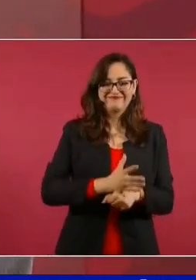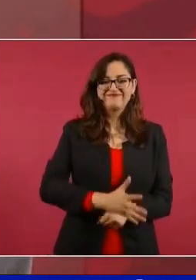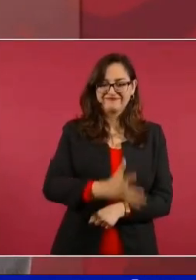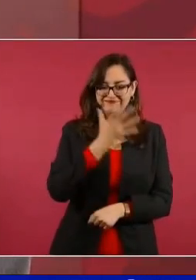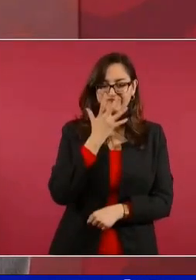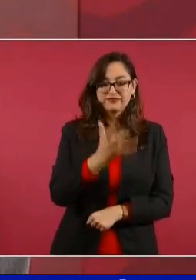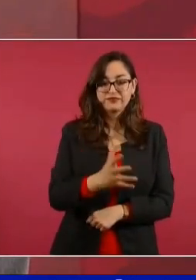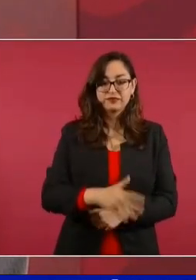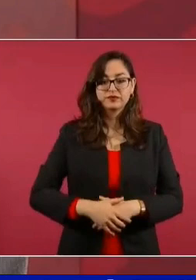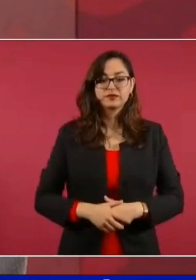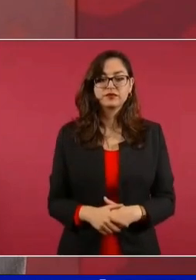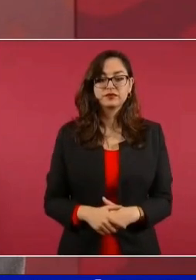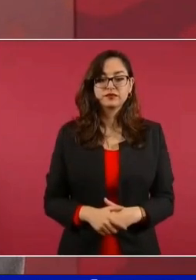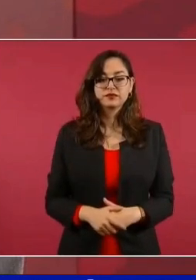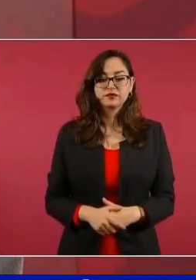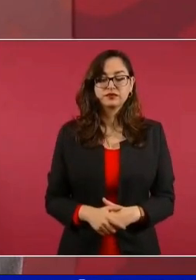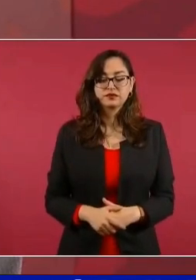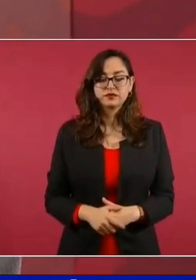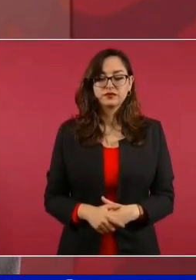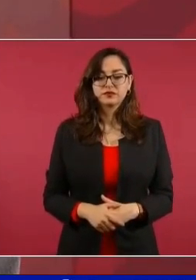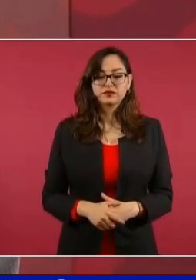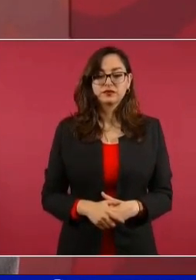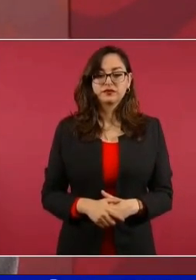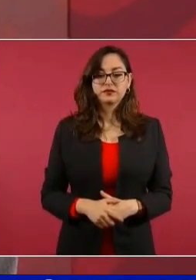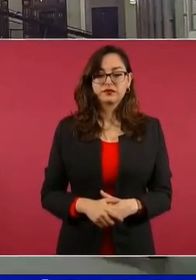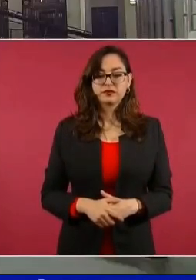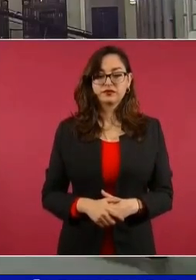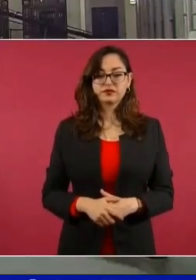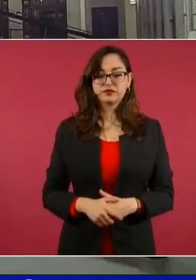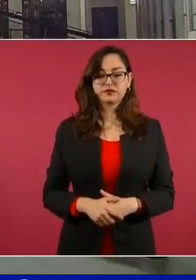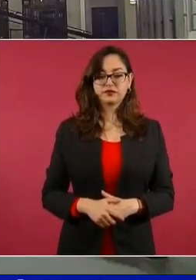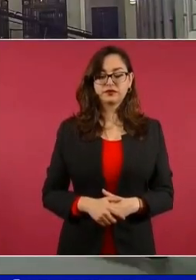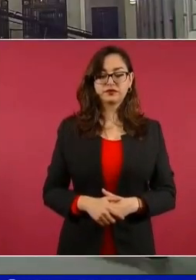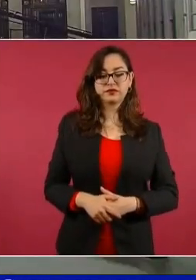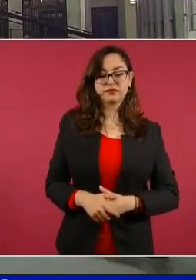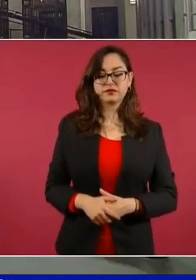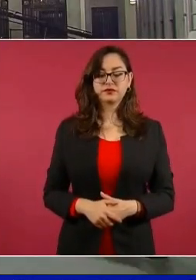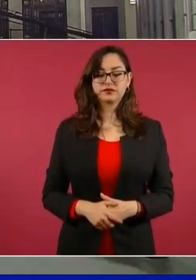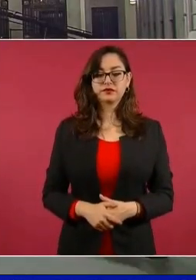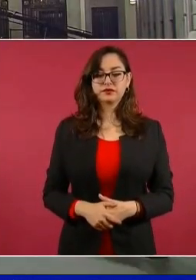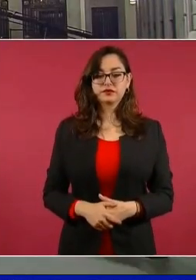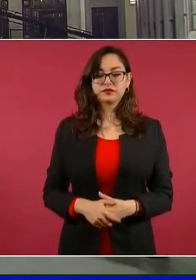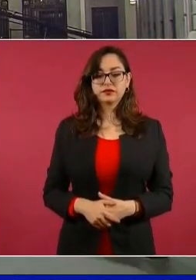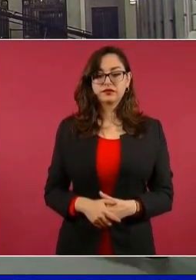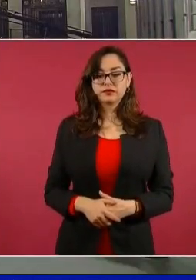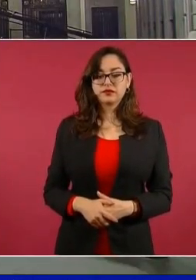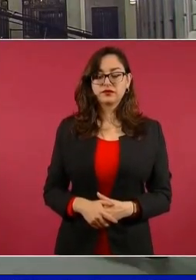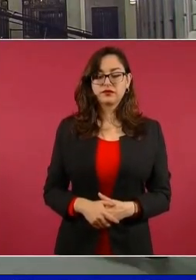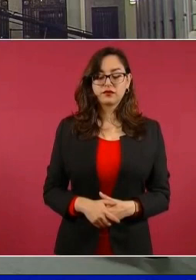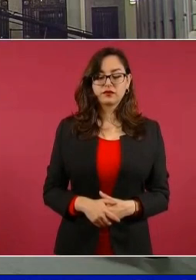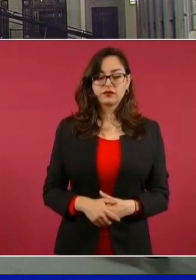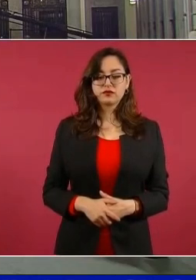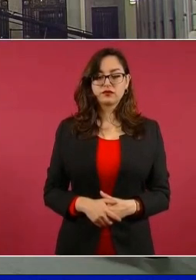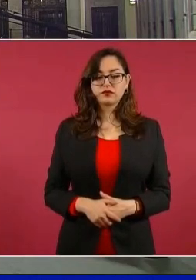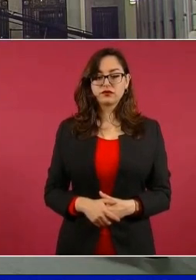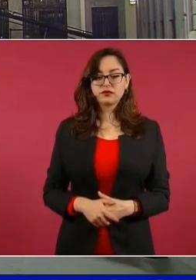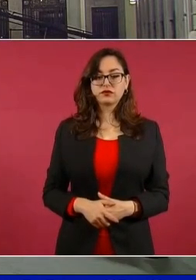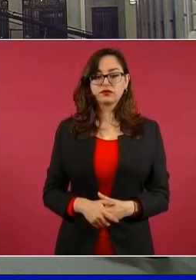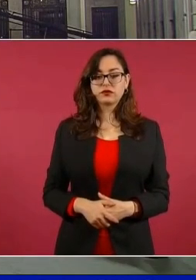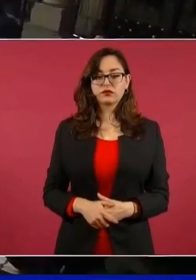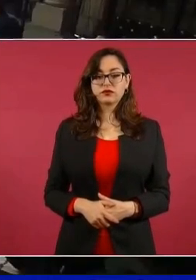¿Eso quiere decir que el fiscal que está por tocar el cargo estaba actuando para los adversarios?